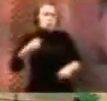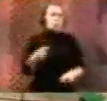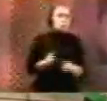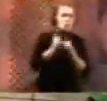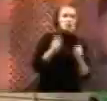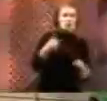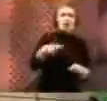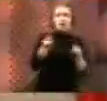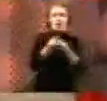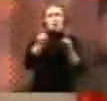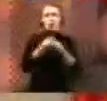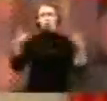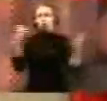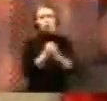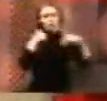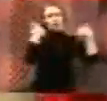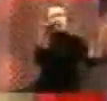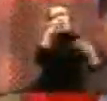pis. Oh, pa' ti.